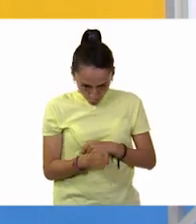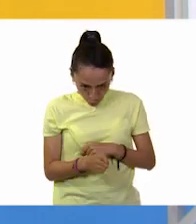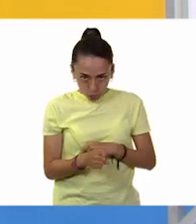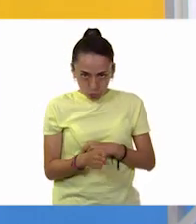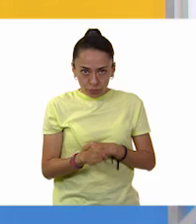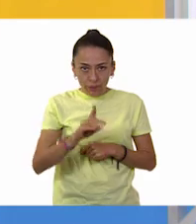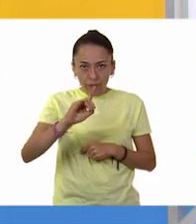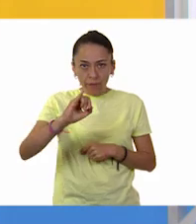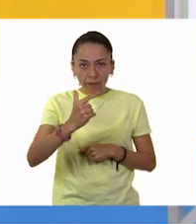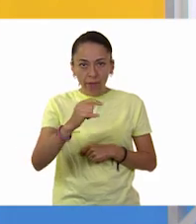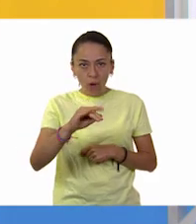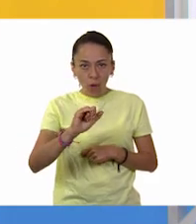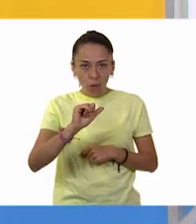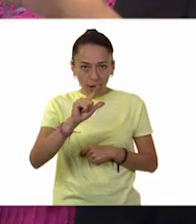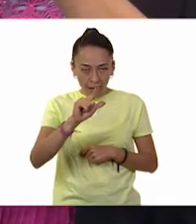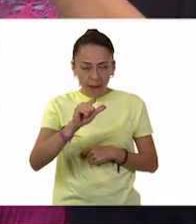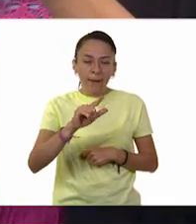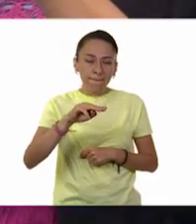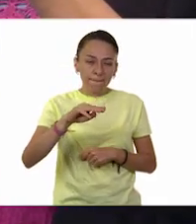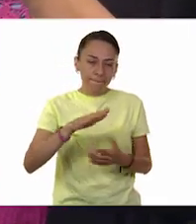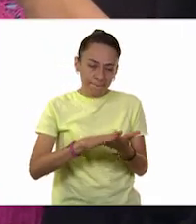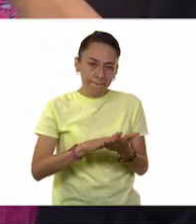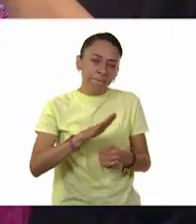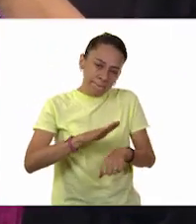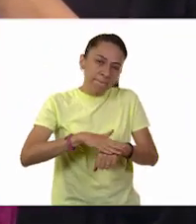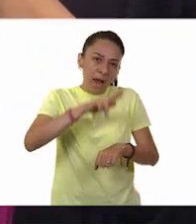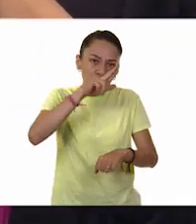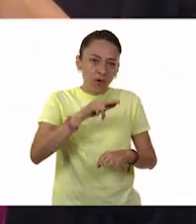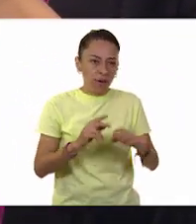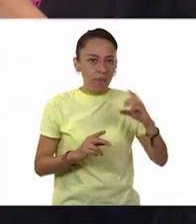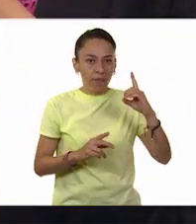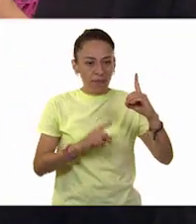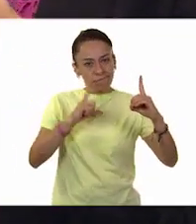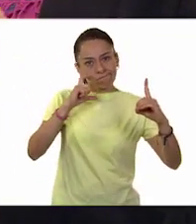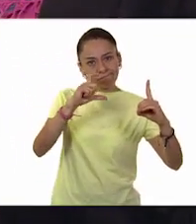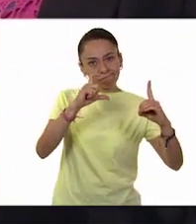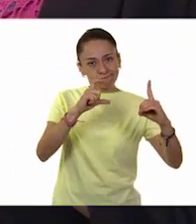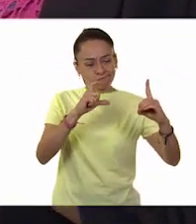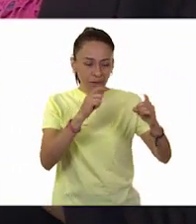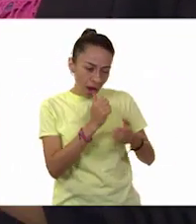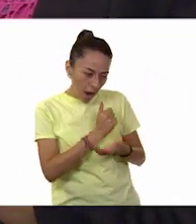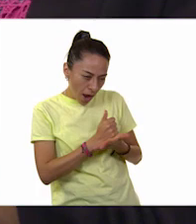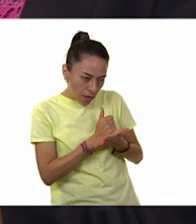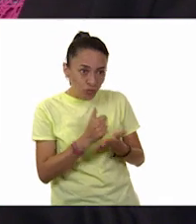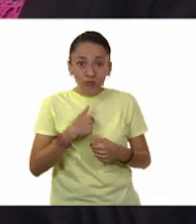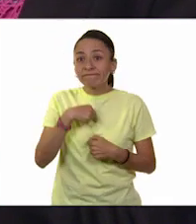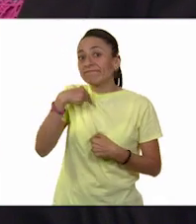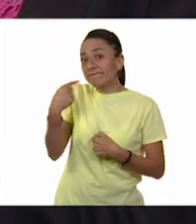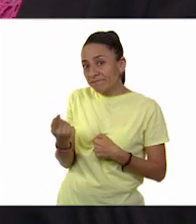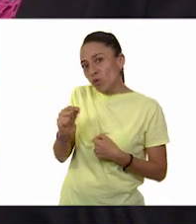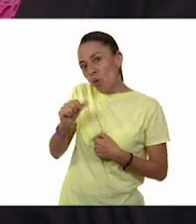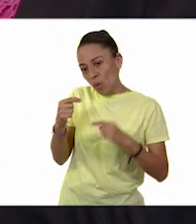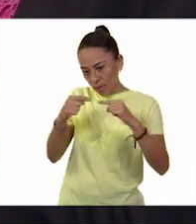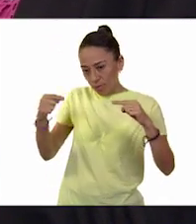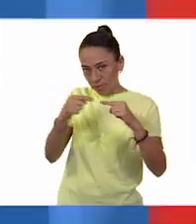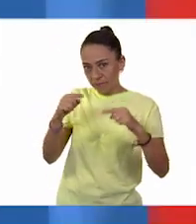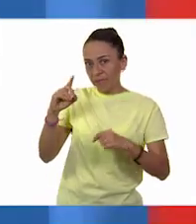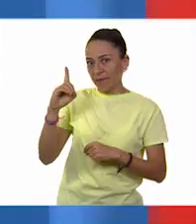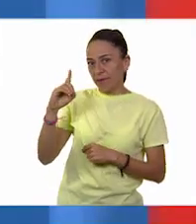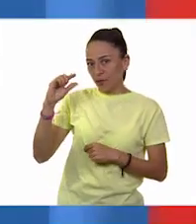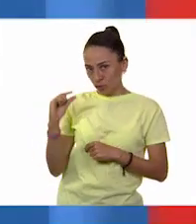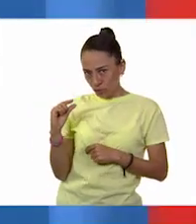diagonal mayor, que está marcada con la línea negra aquí a la mitad. Y entonces procedo